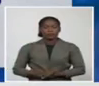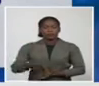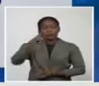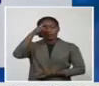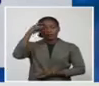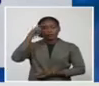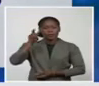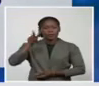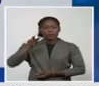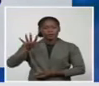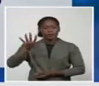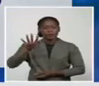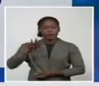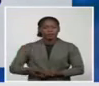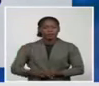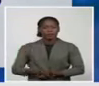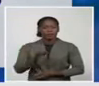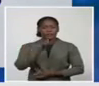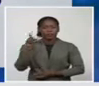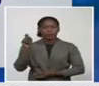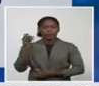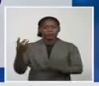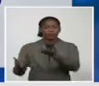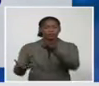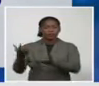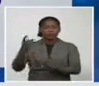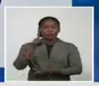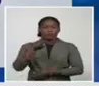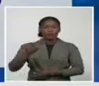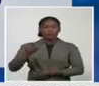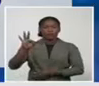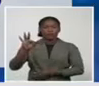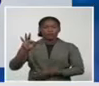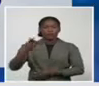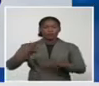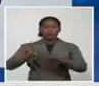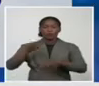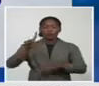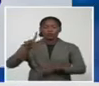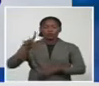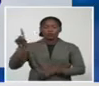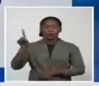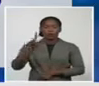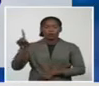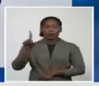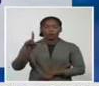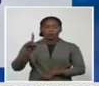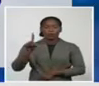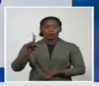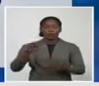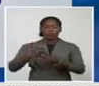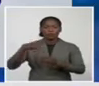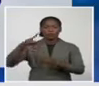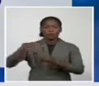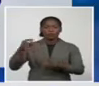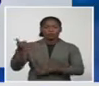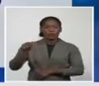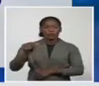25, Cienfuegos 18, Holguín 11, Guantánamo 10, Villa Clara